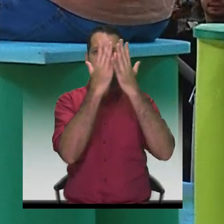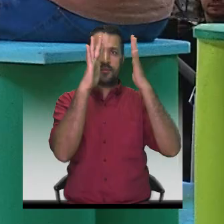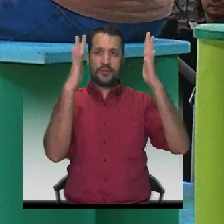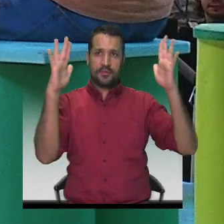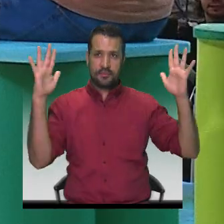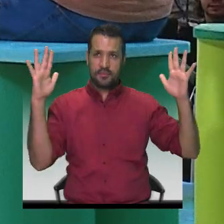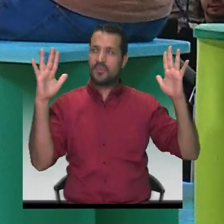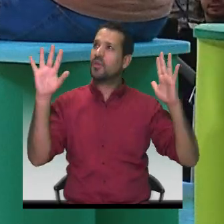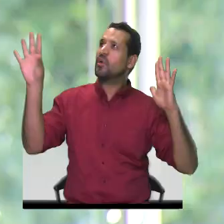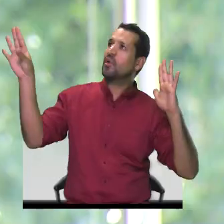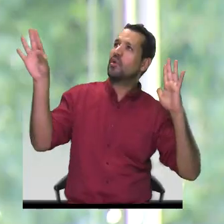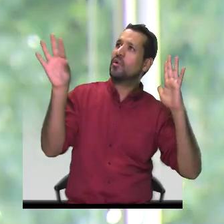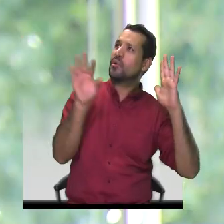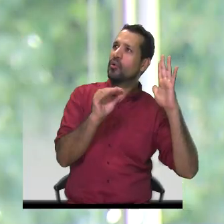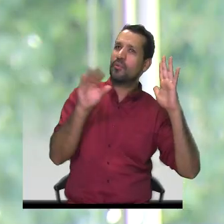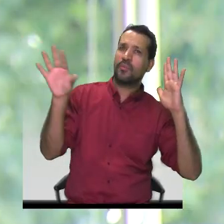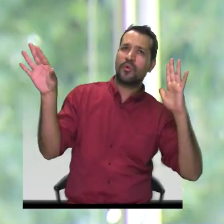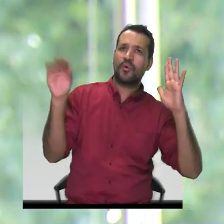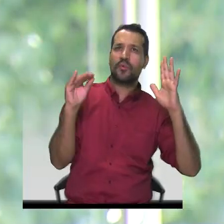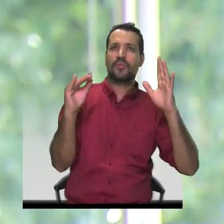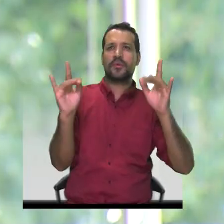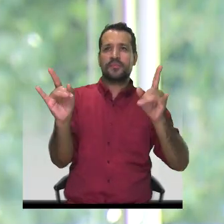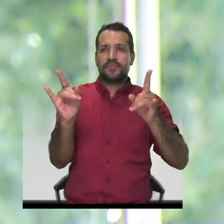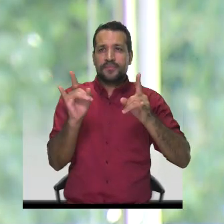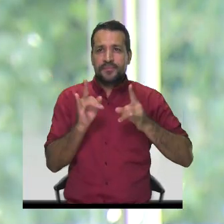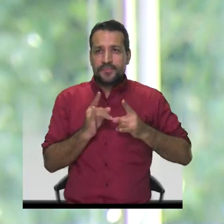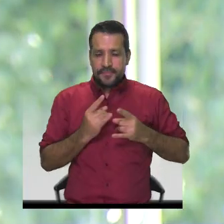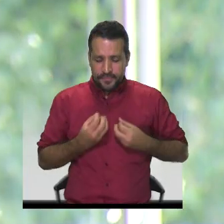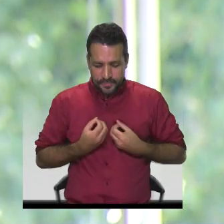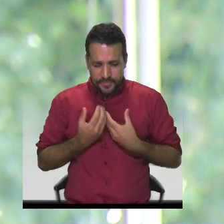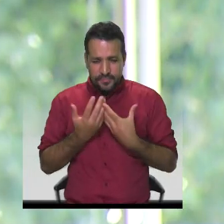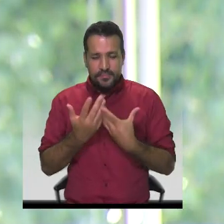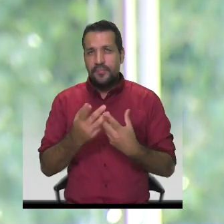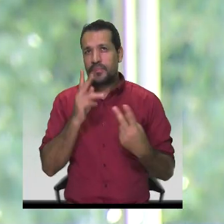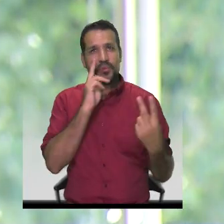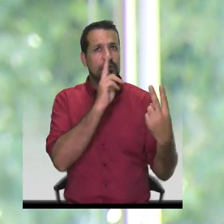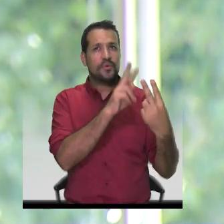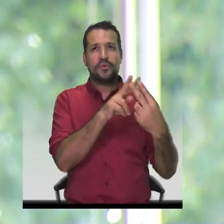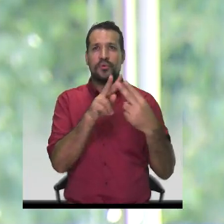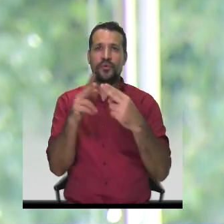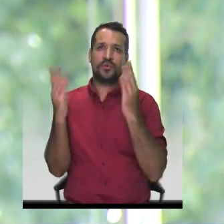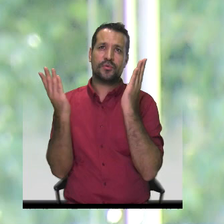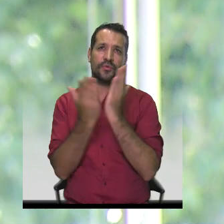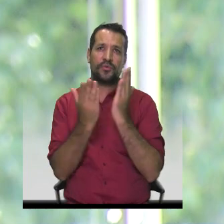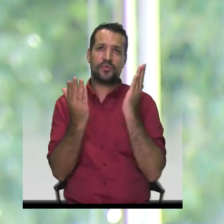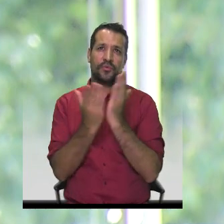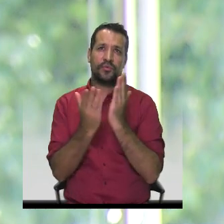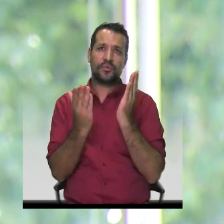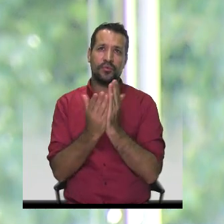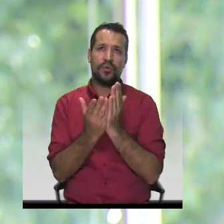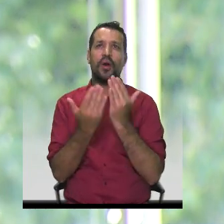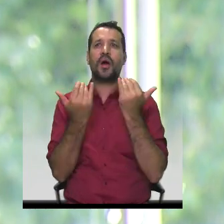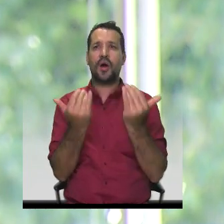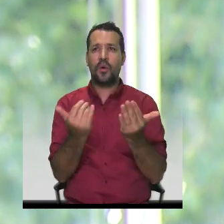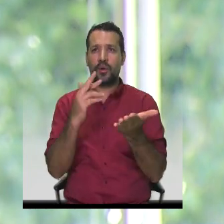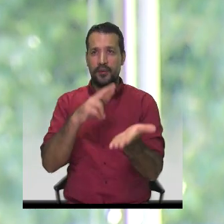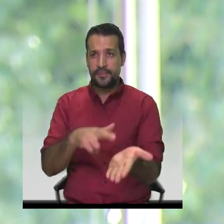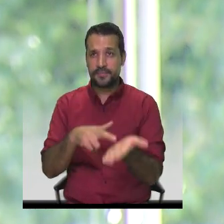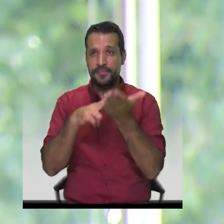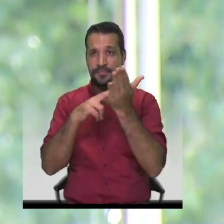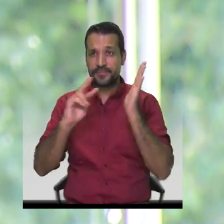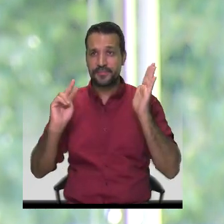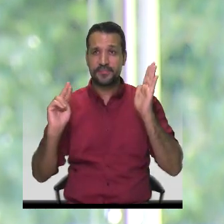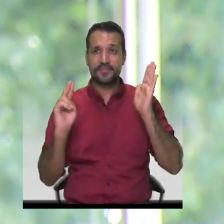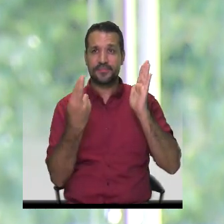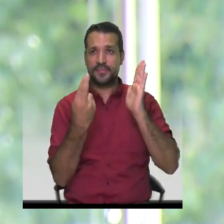rodeados de inspiración que ni conocemos, porque yo que estoy estudiando eso de las culturas regenerativas, apenas estoy empezando